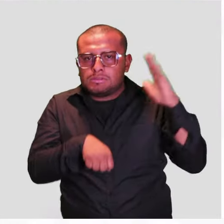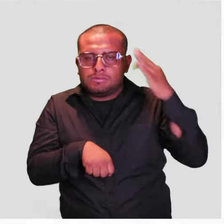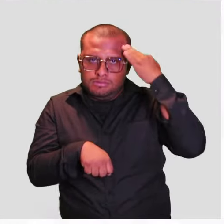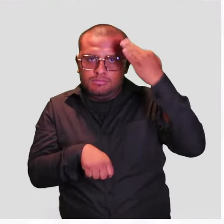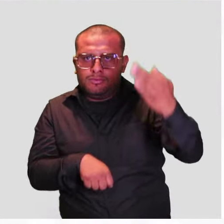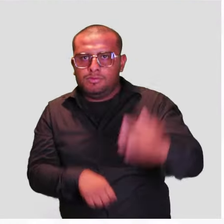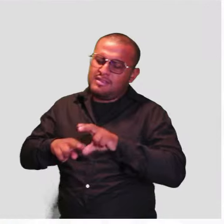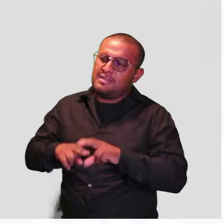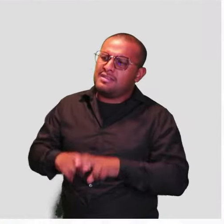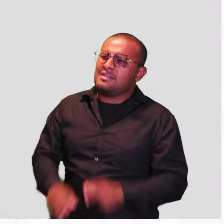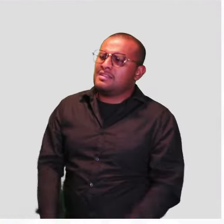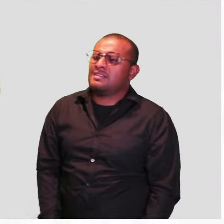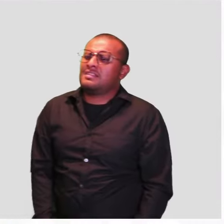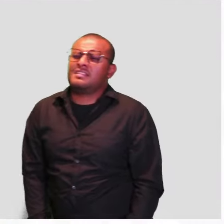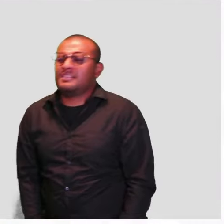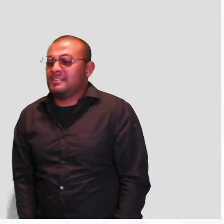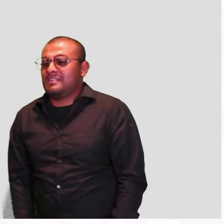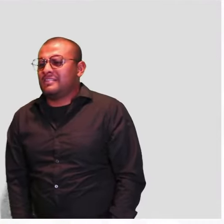le damos el uso de la voz al candidato.